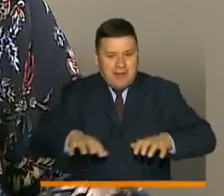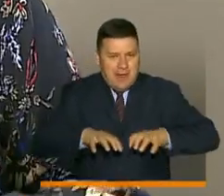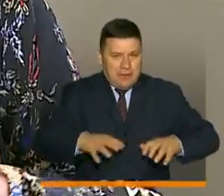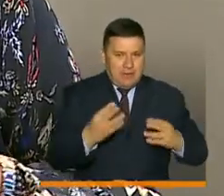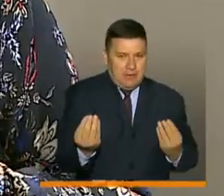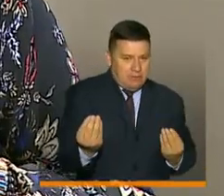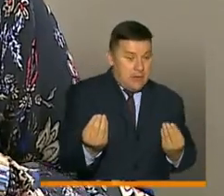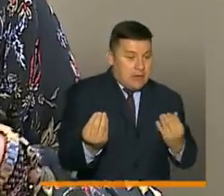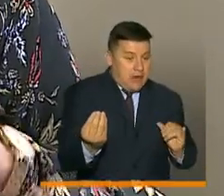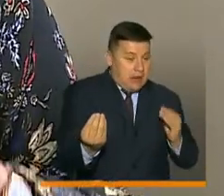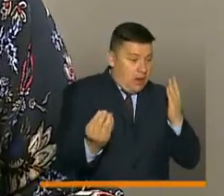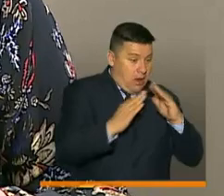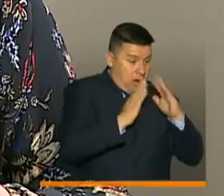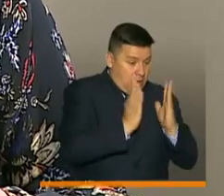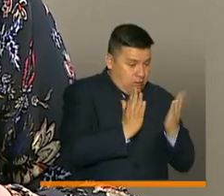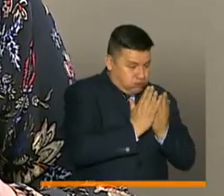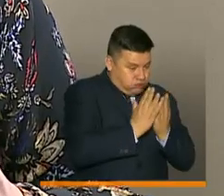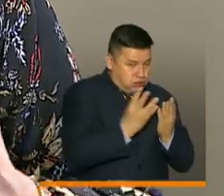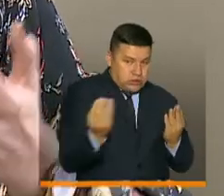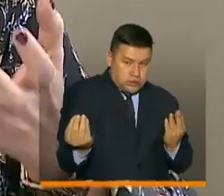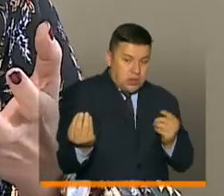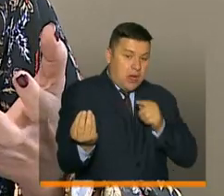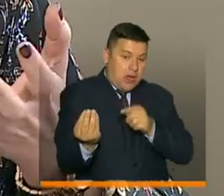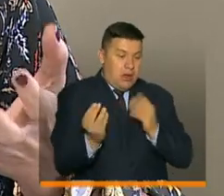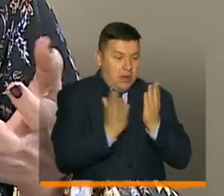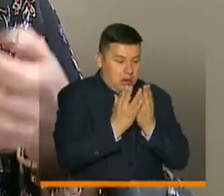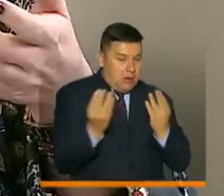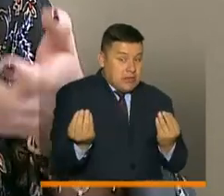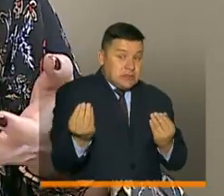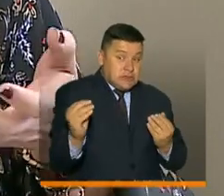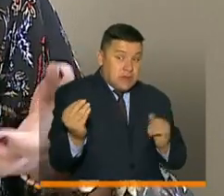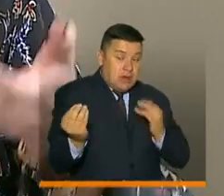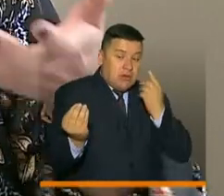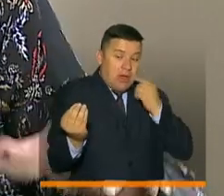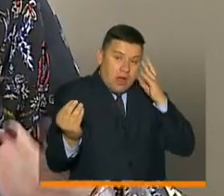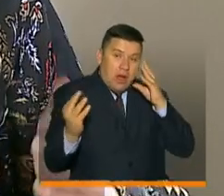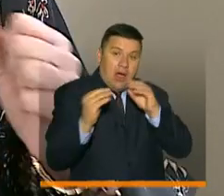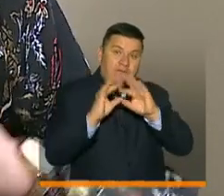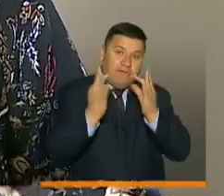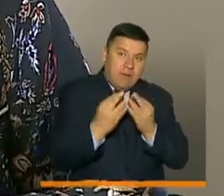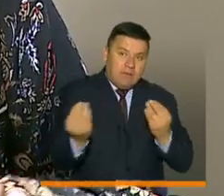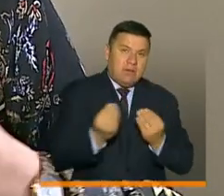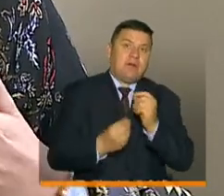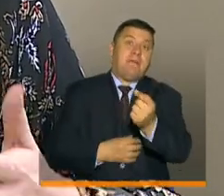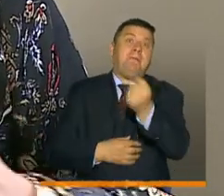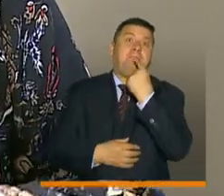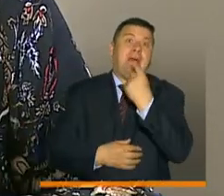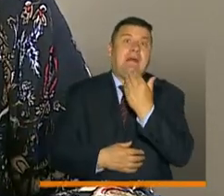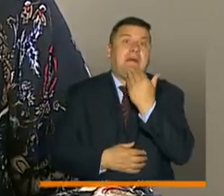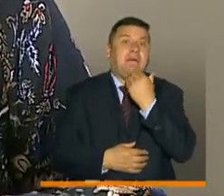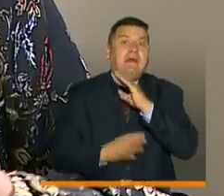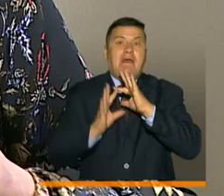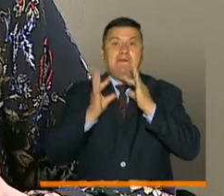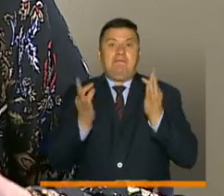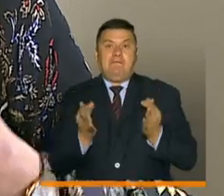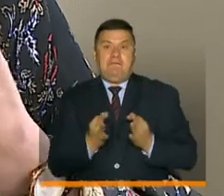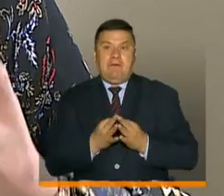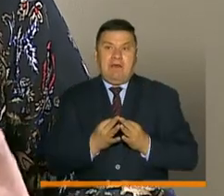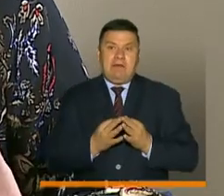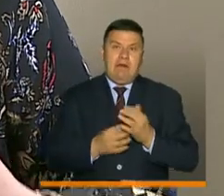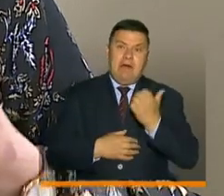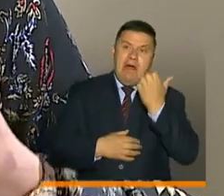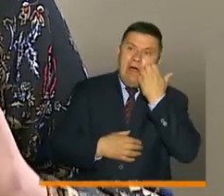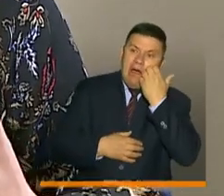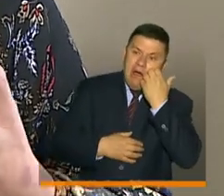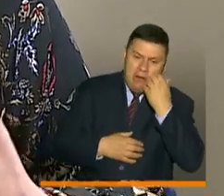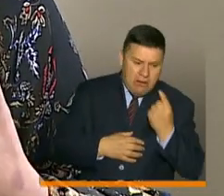en la institución educativa, de actividad en casa, y mirar la información de cada familia. Siempre nos preguntan que en el caso de que la familia haya comorbilidades o el